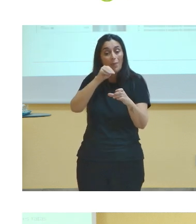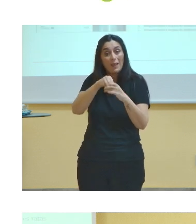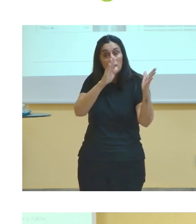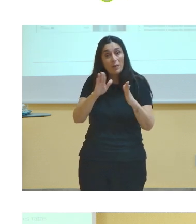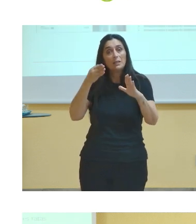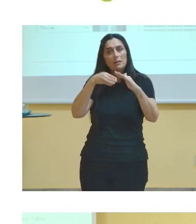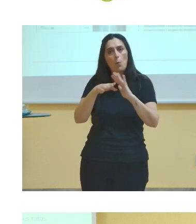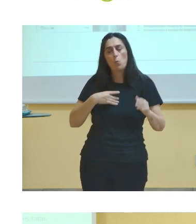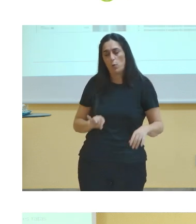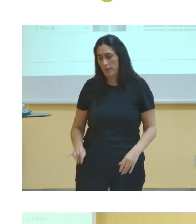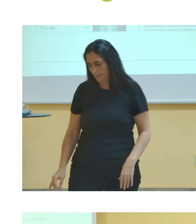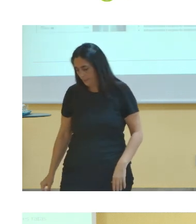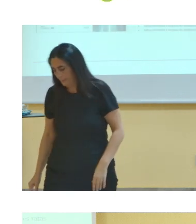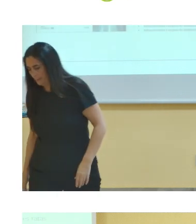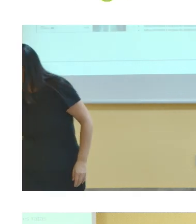fase.